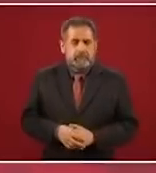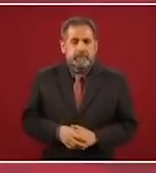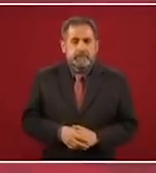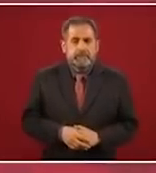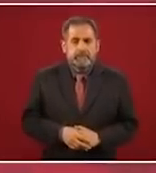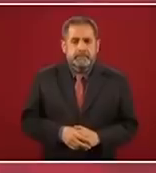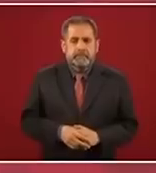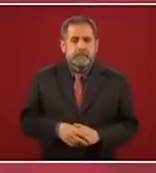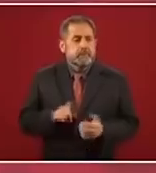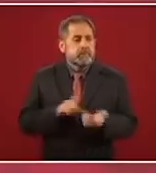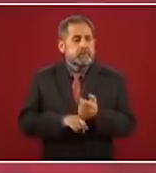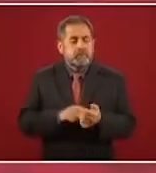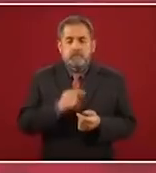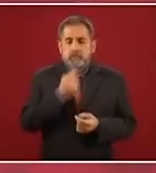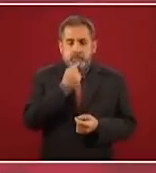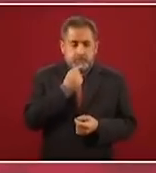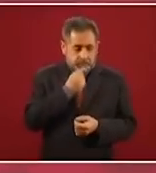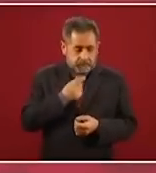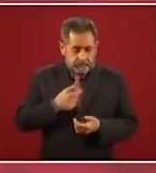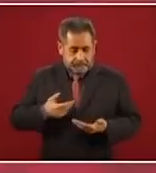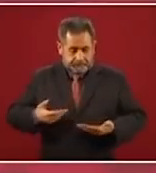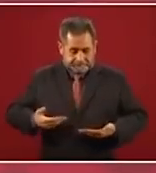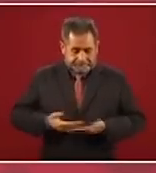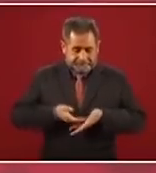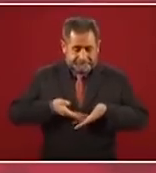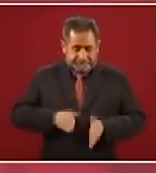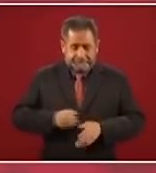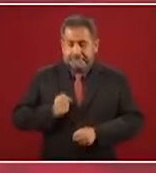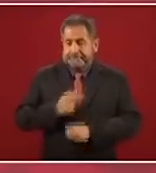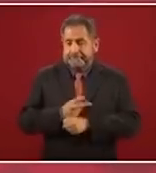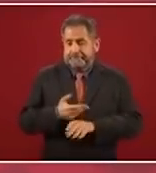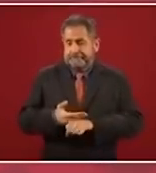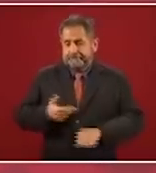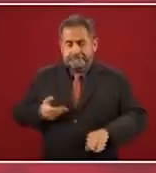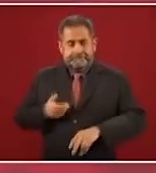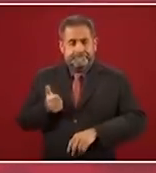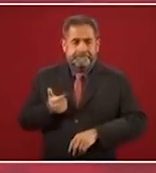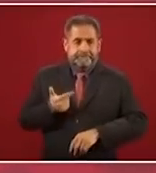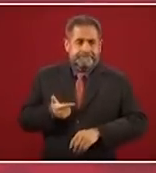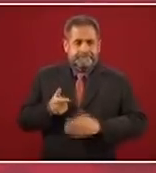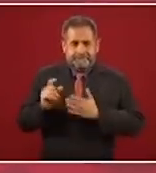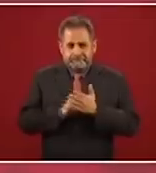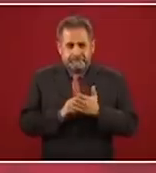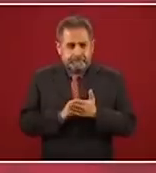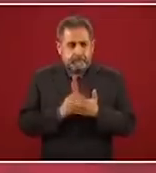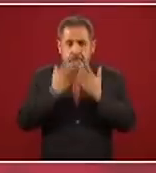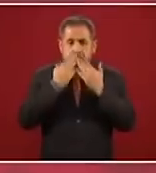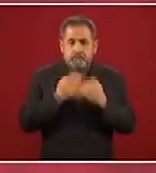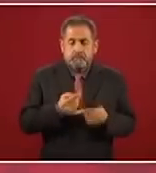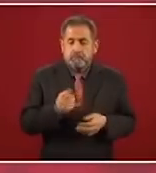Lo de los niños prematuros sin las cunas,